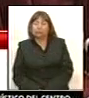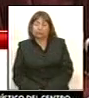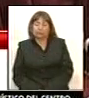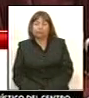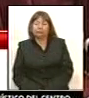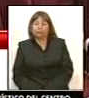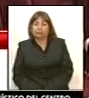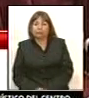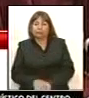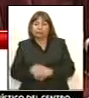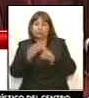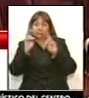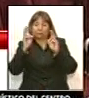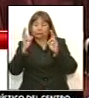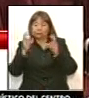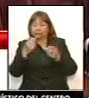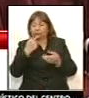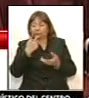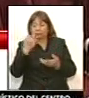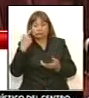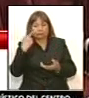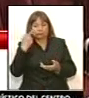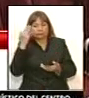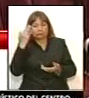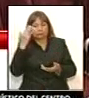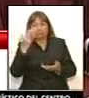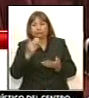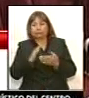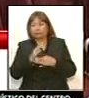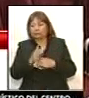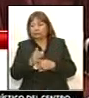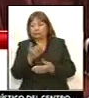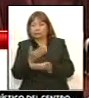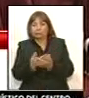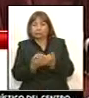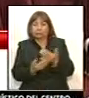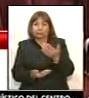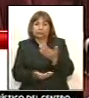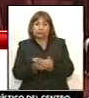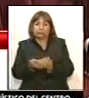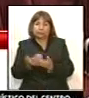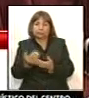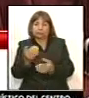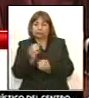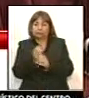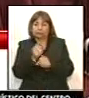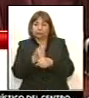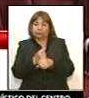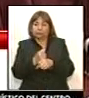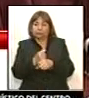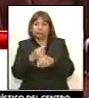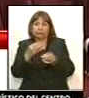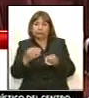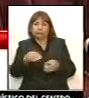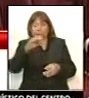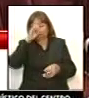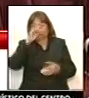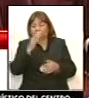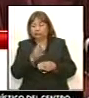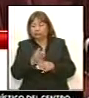es cierto, también hay que reconocer pues que el tránsito de la mano de obra, en cierto, el Perú puede